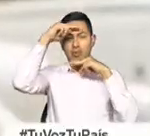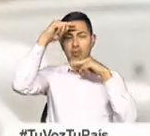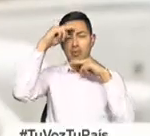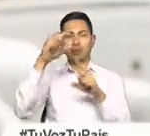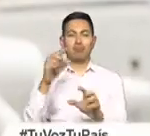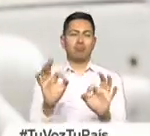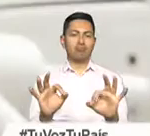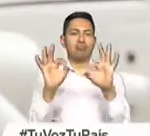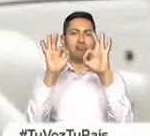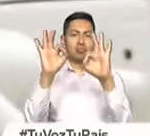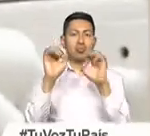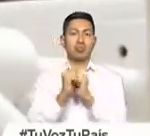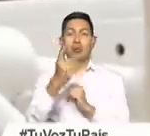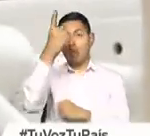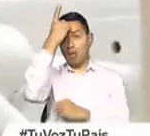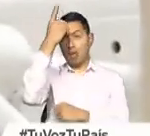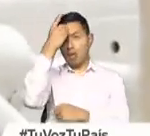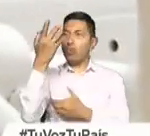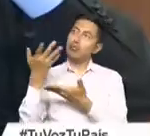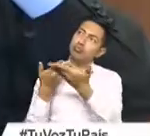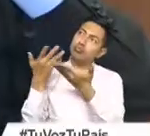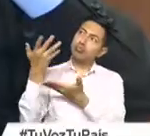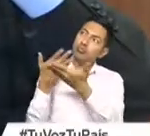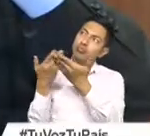renegociación de esta deuda con una empresa internacional.